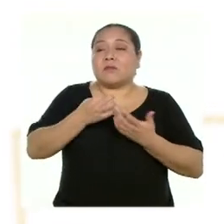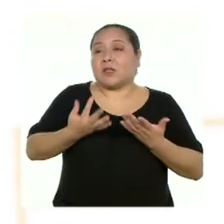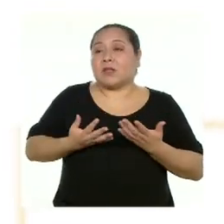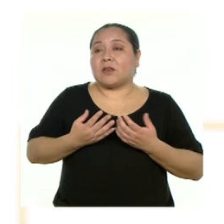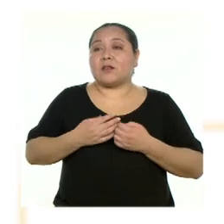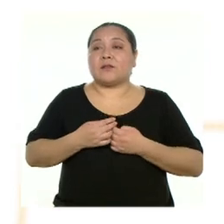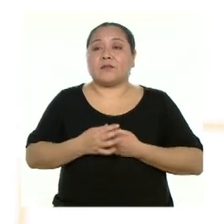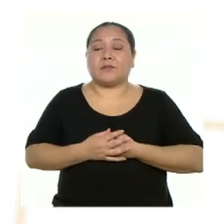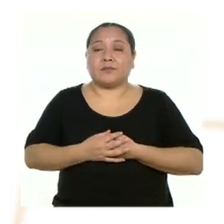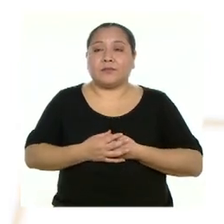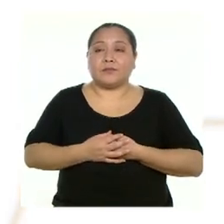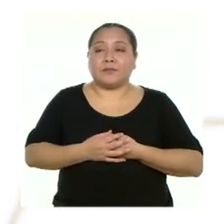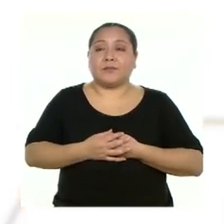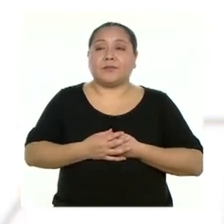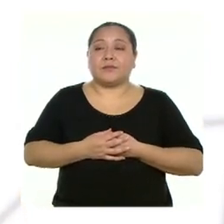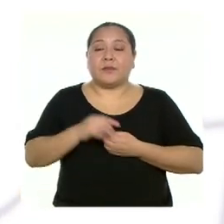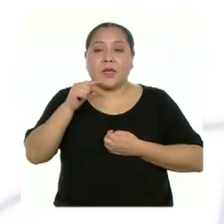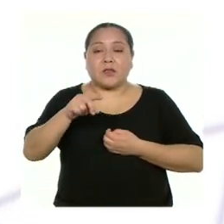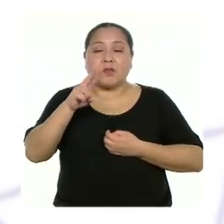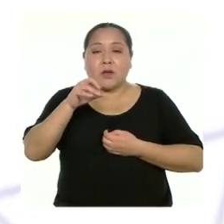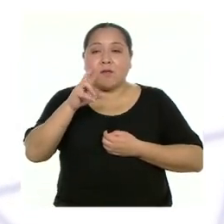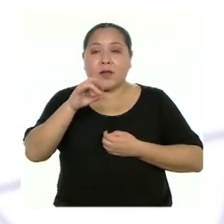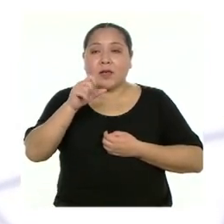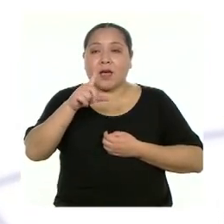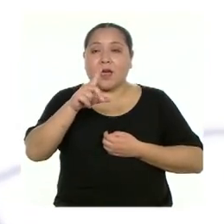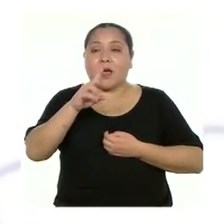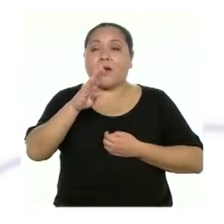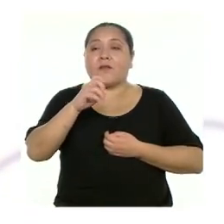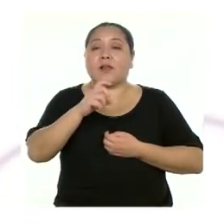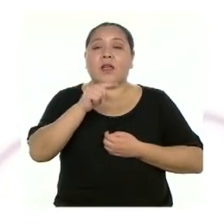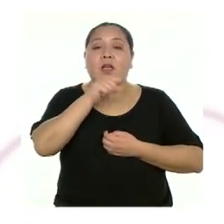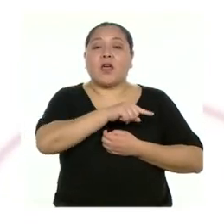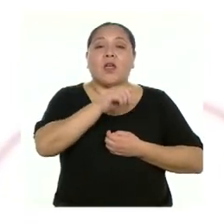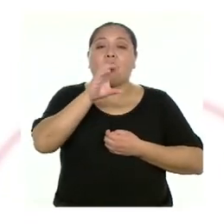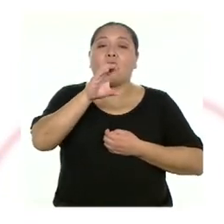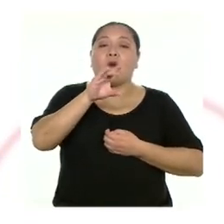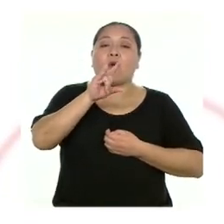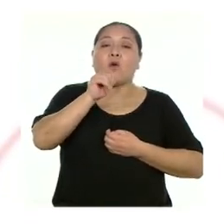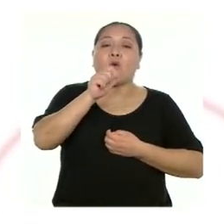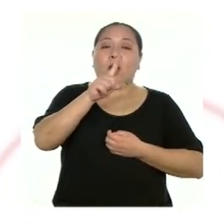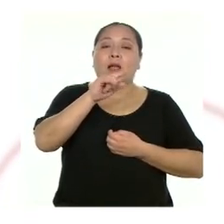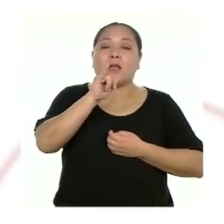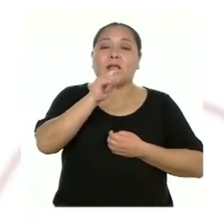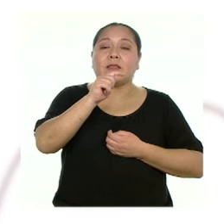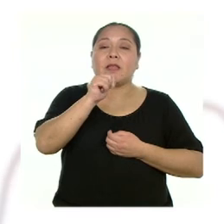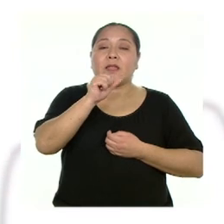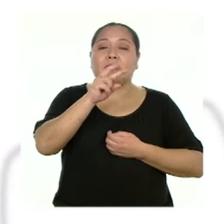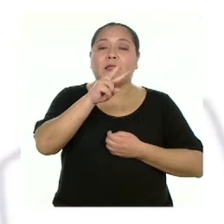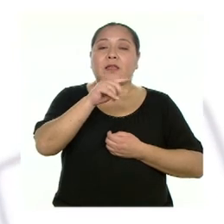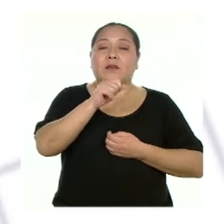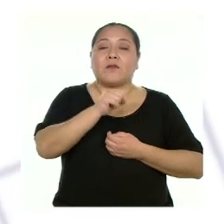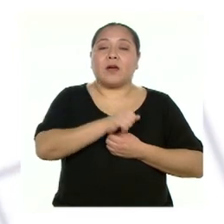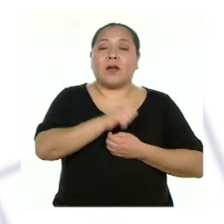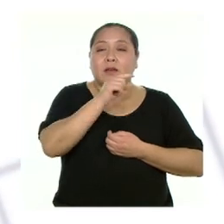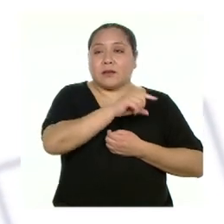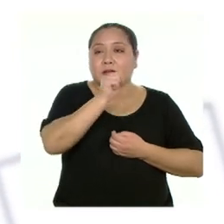siempre. Por lo que es una variable cualitativa que se puede ordenar. Entonces tiene moda y